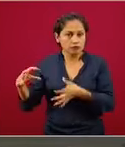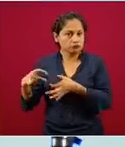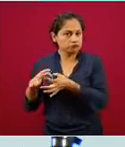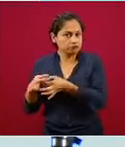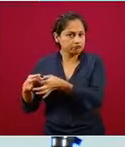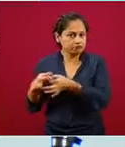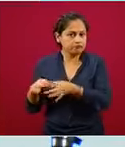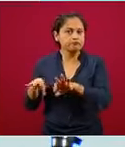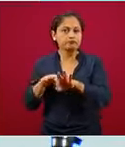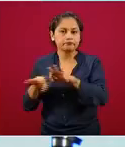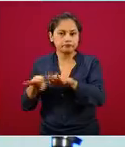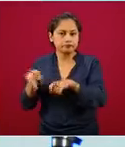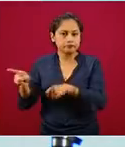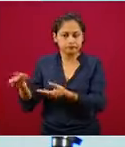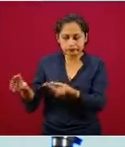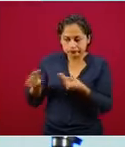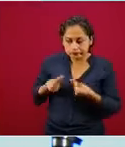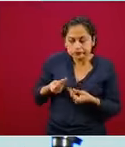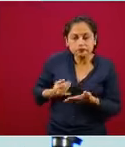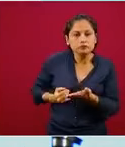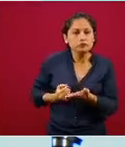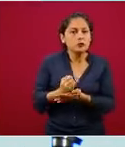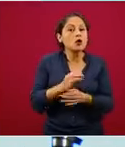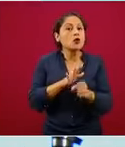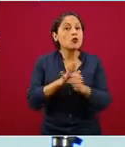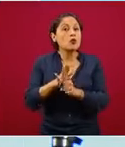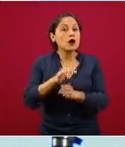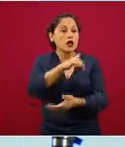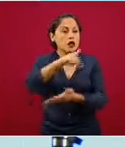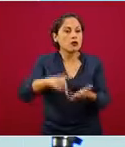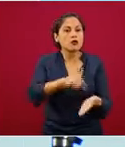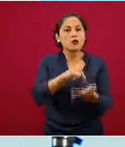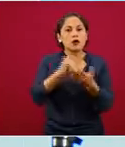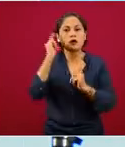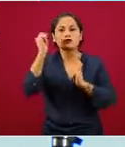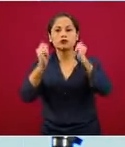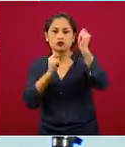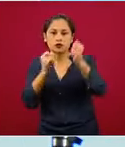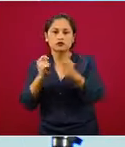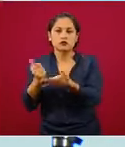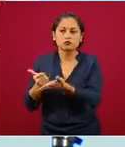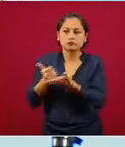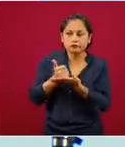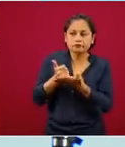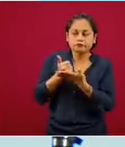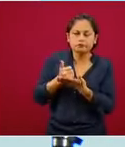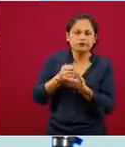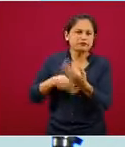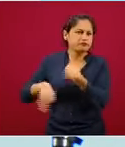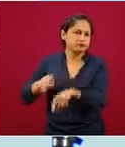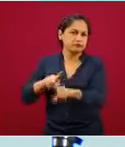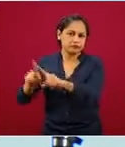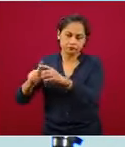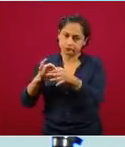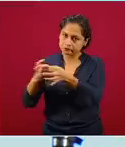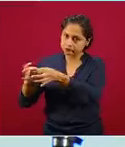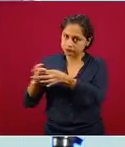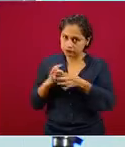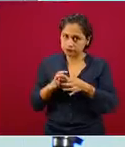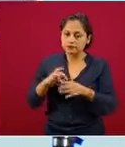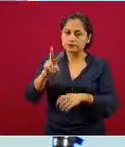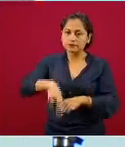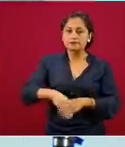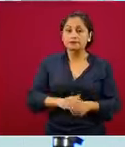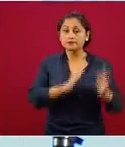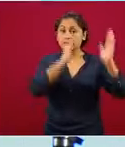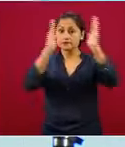mano definiendo las condiciones de seguridad sanitaria en el turismo, etcétera, todas y todos. Y finalmente en lo